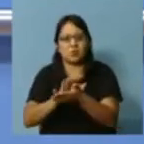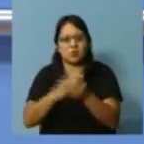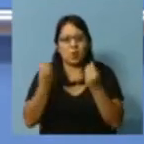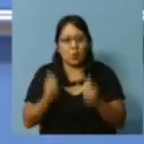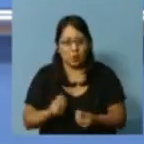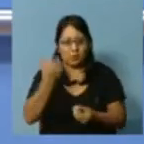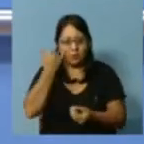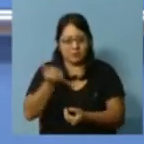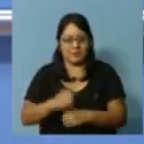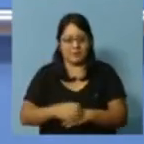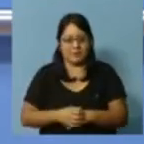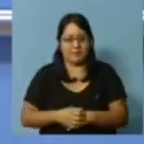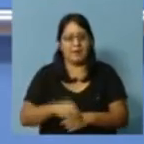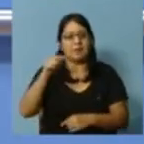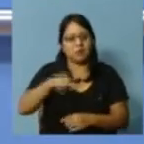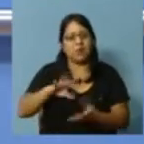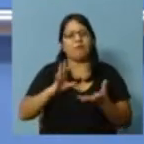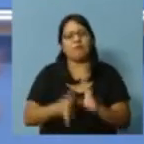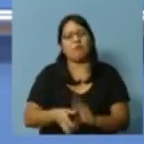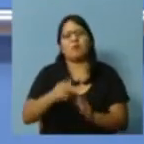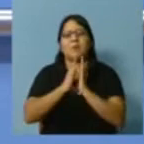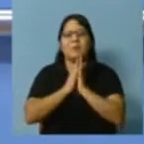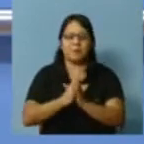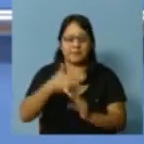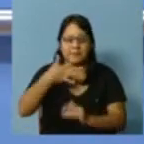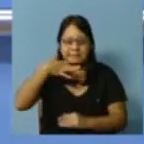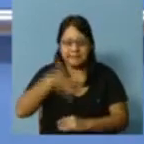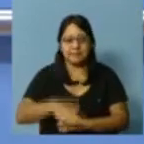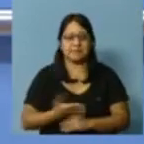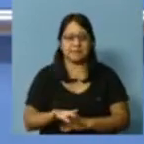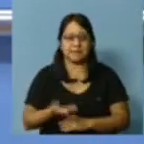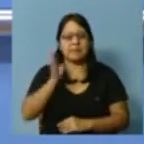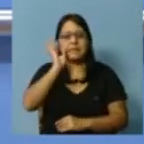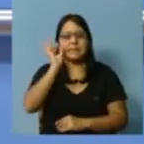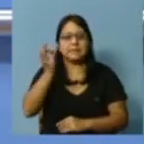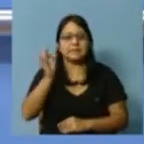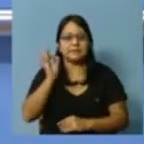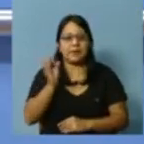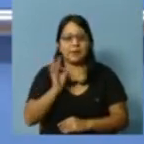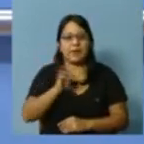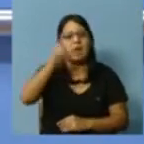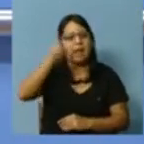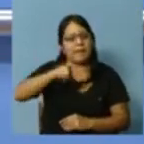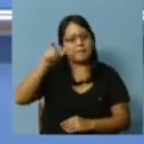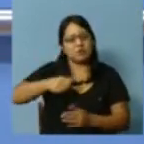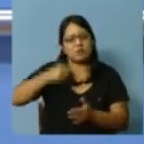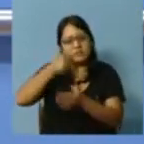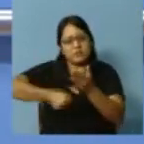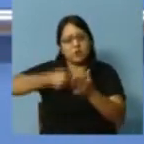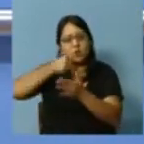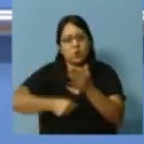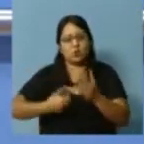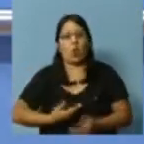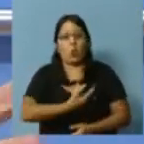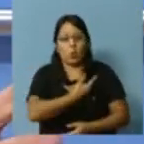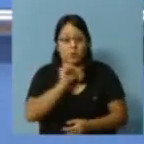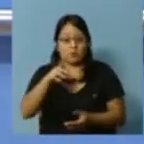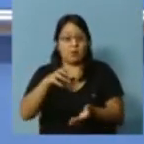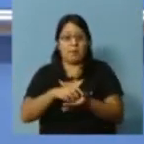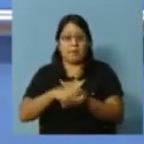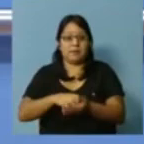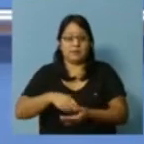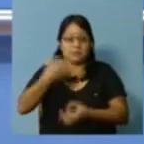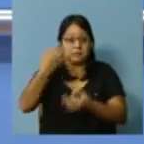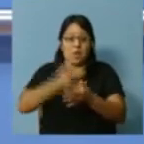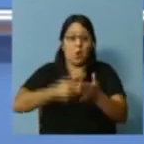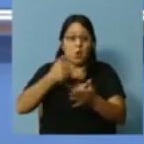en alguna forma tienen que saber que el productor va a seguir luchando va a seguir peleando por lo que es de él porque es justo